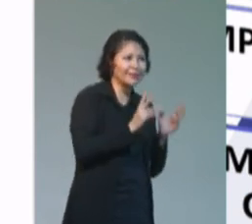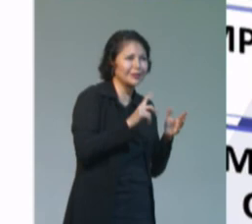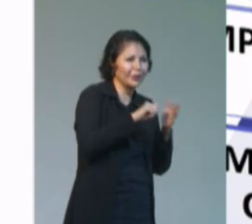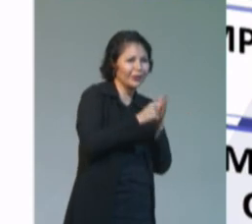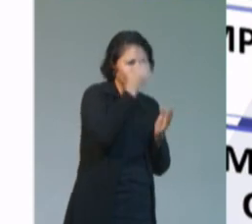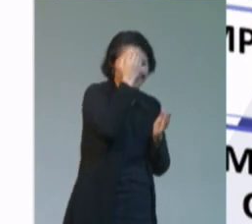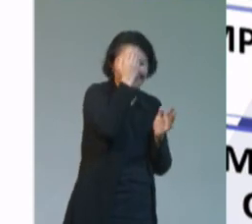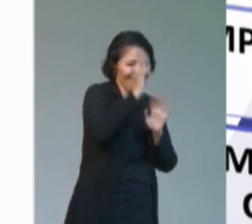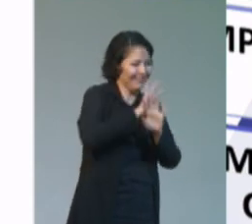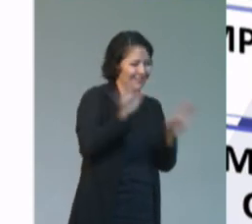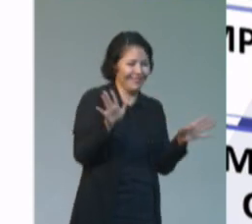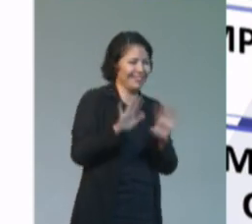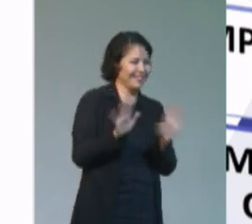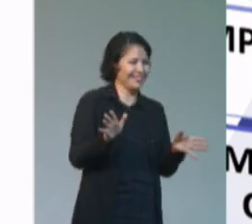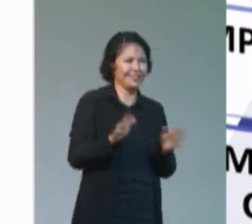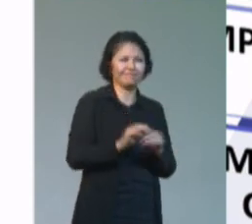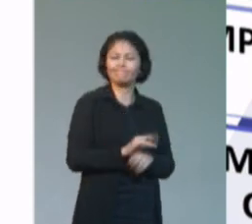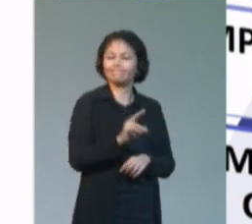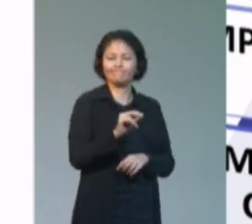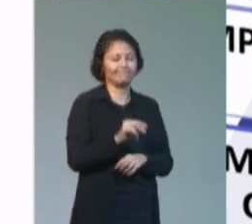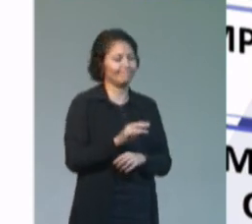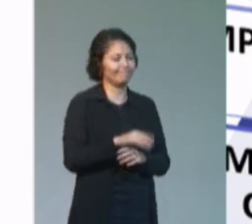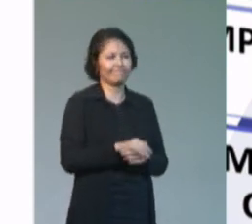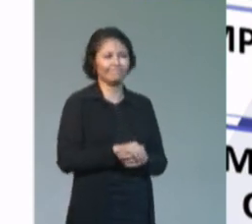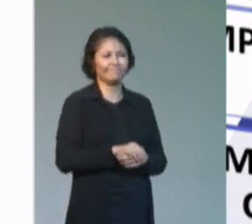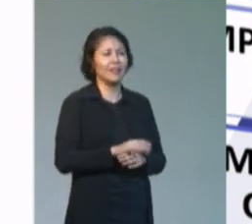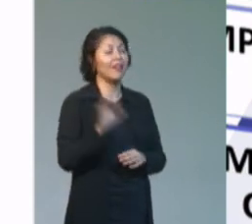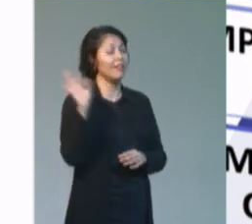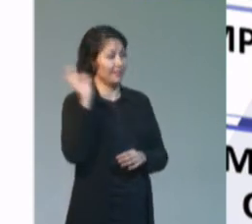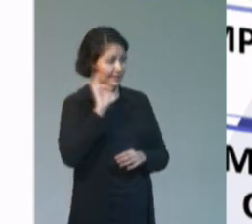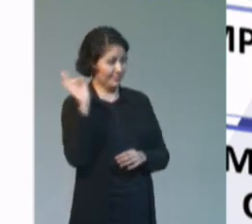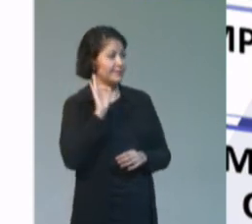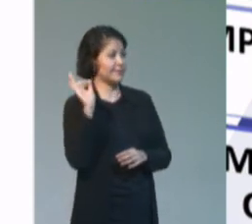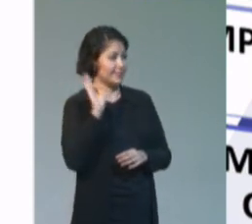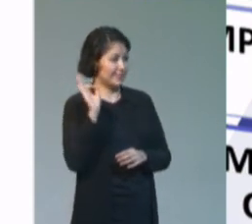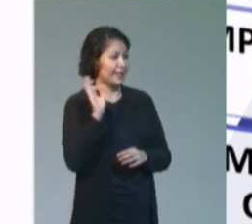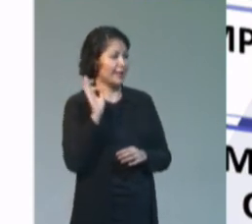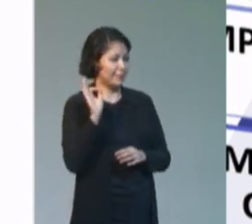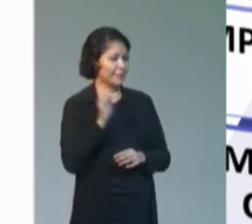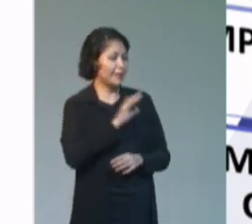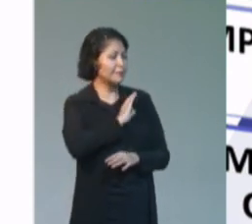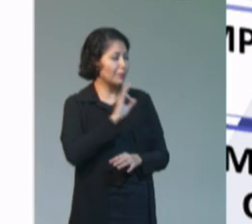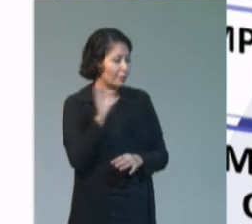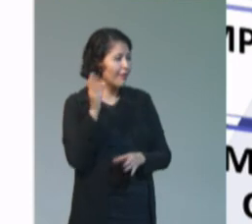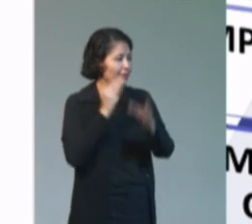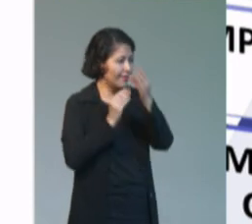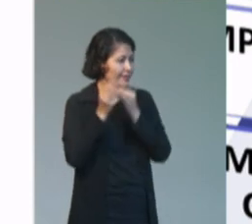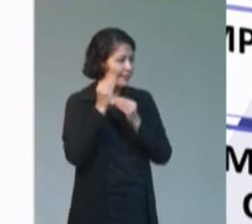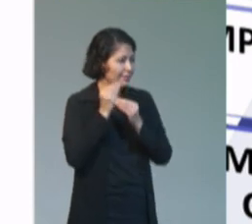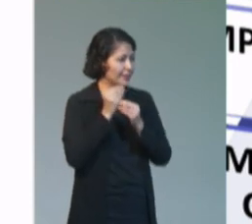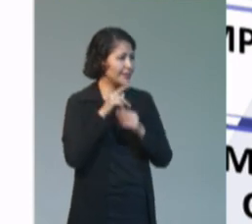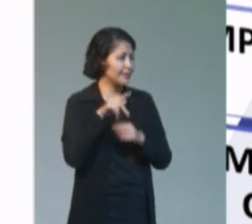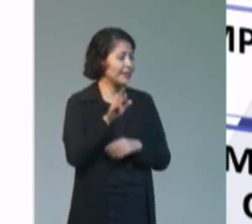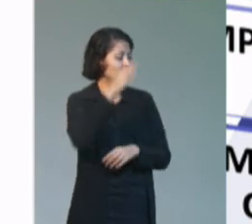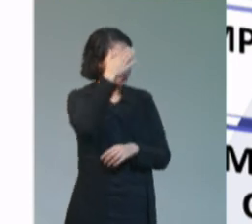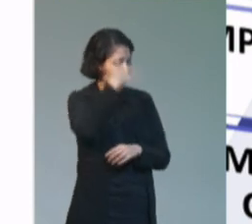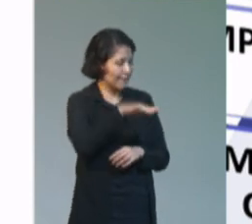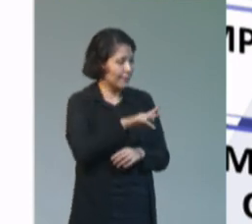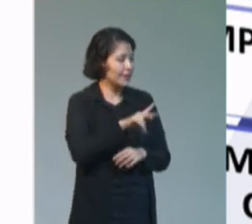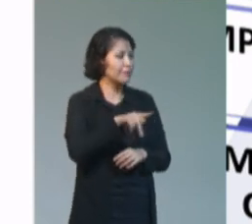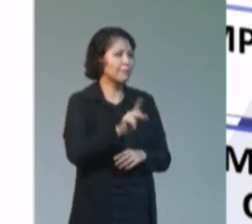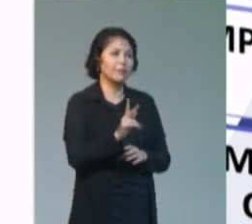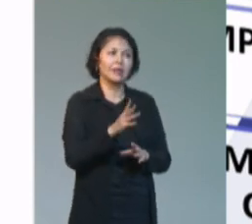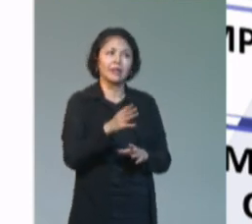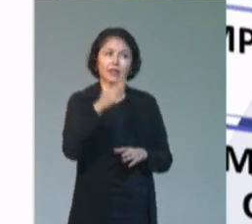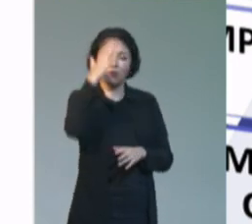automáticamente ellas son competentes digitales posiblemente puedan ser rutinarios tecnológicos pero no tan competentes digitales como